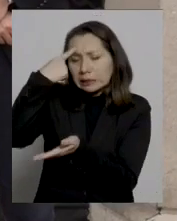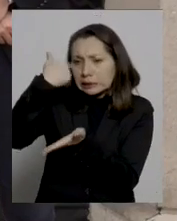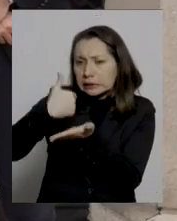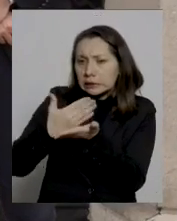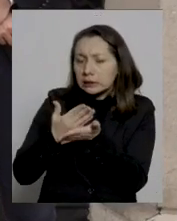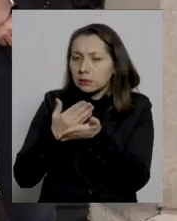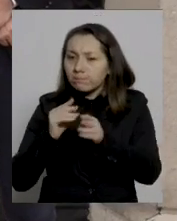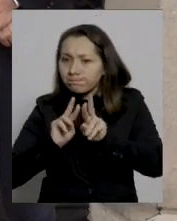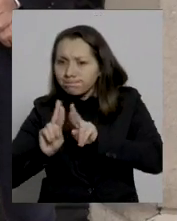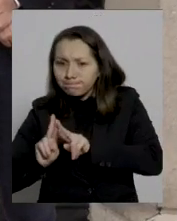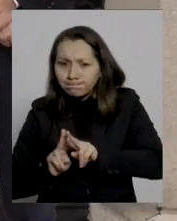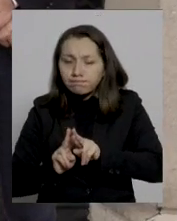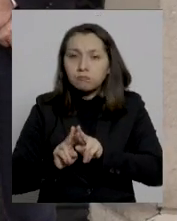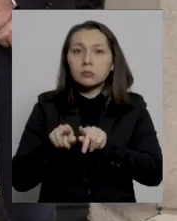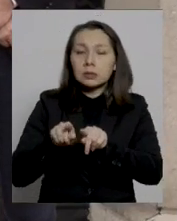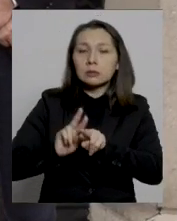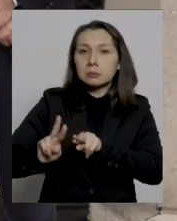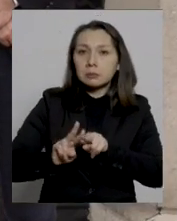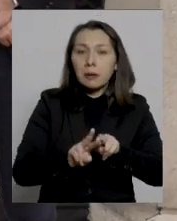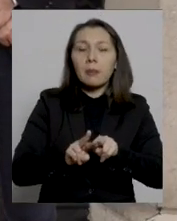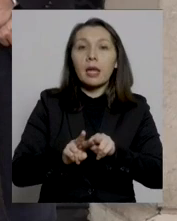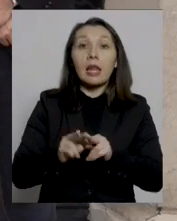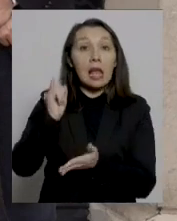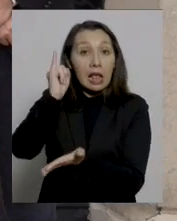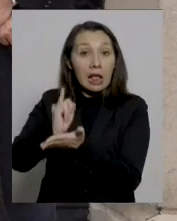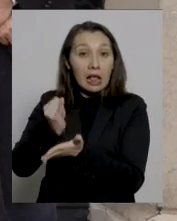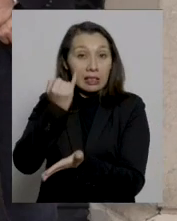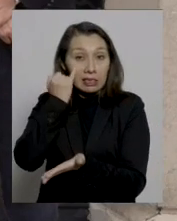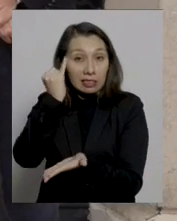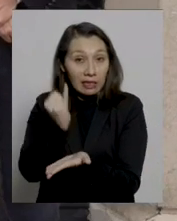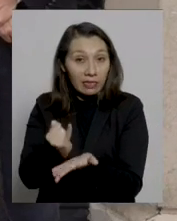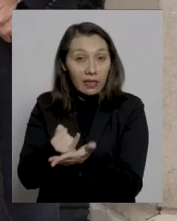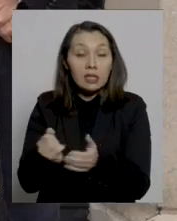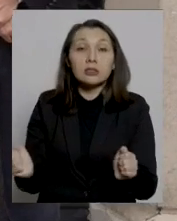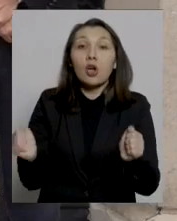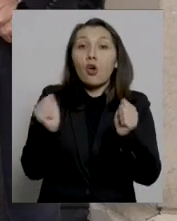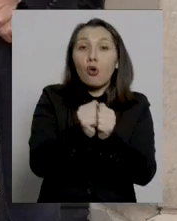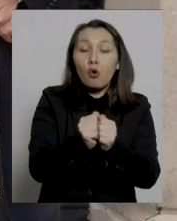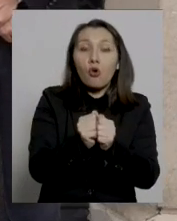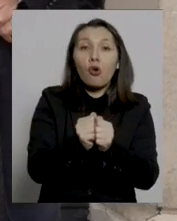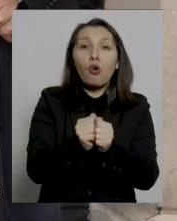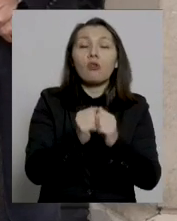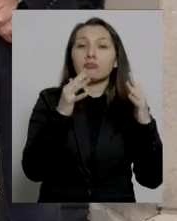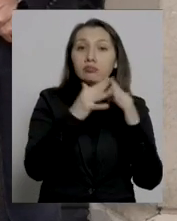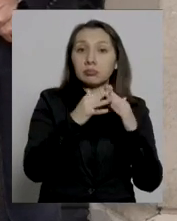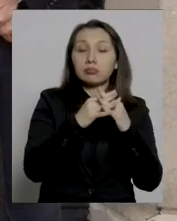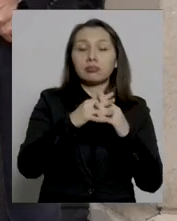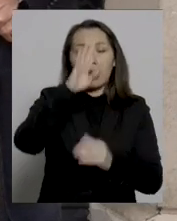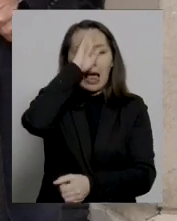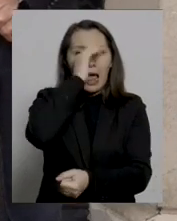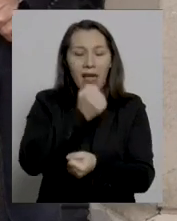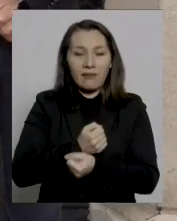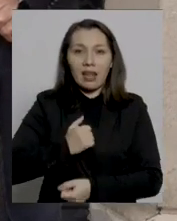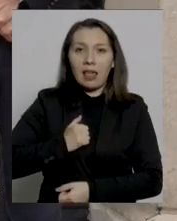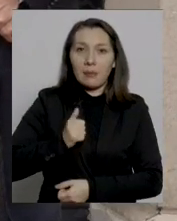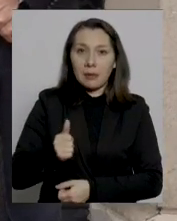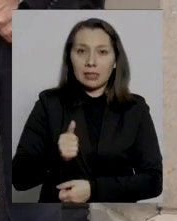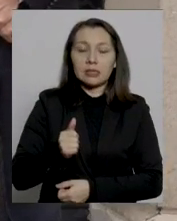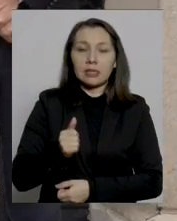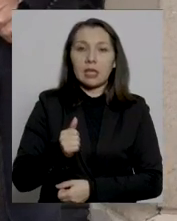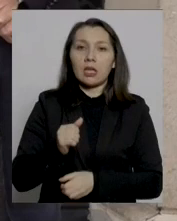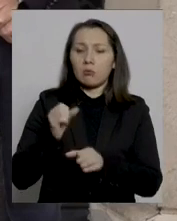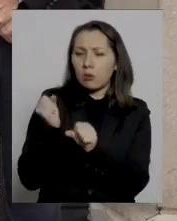logística que prepara la Intendencia en conjunto con las Fuerzas Armadas, Carabineros e